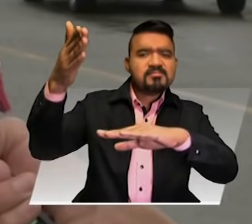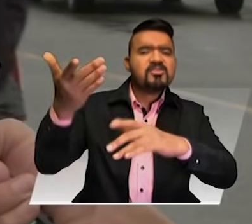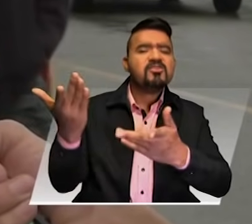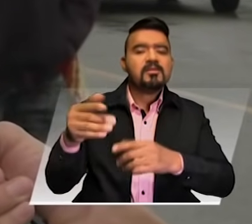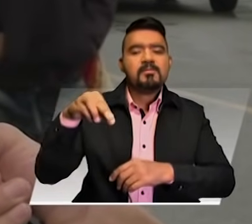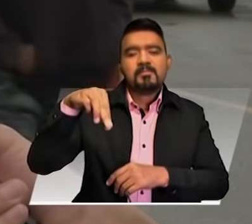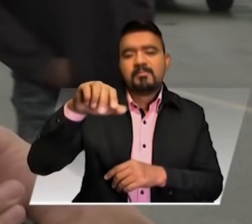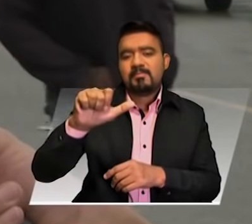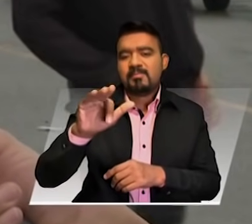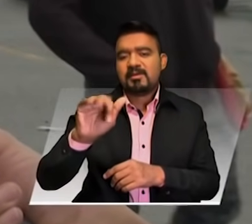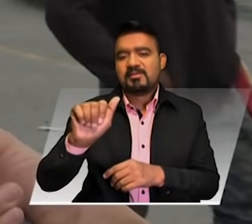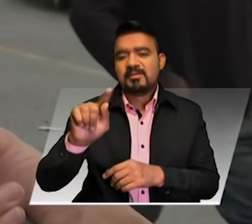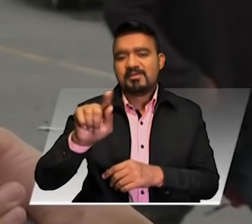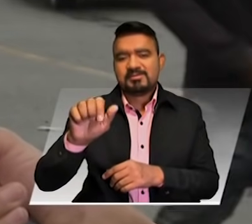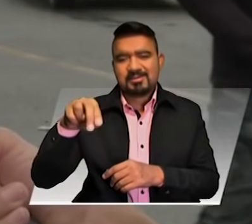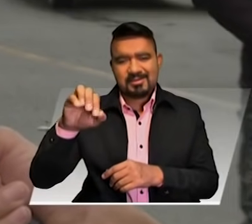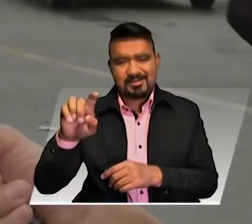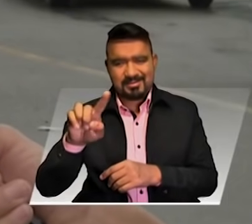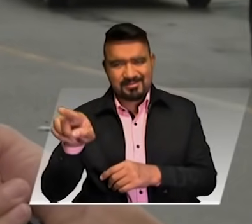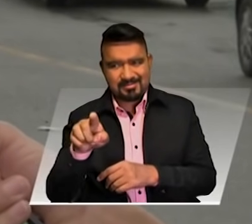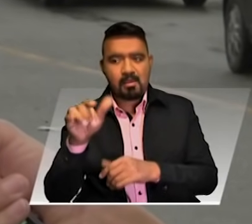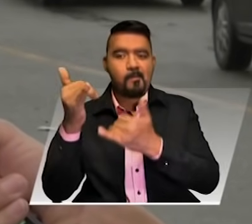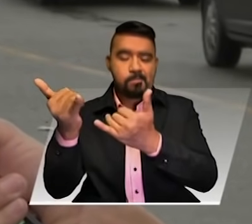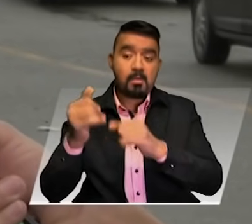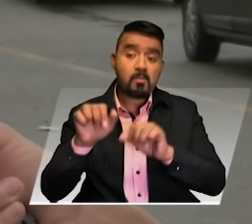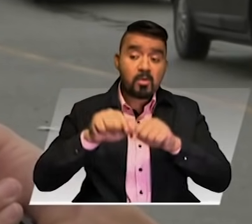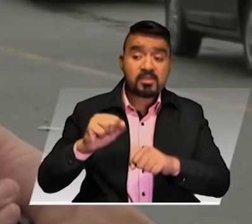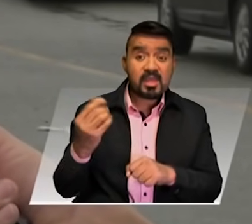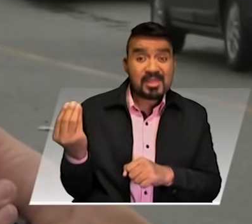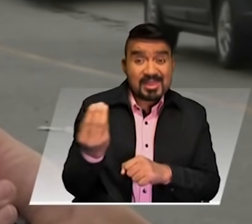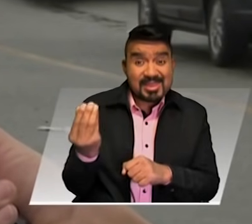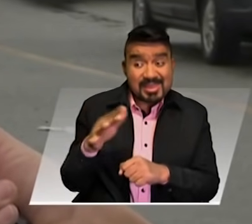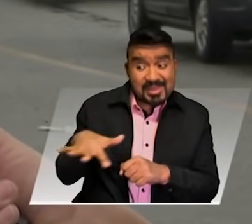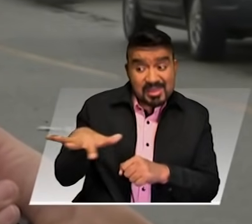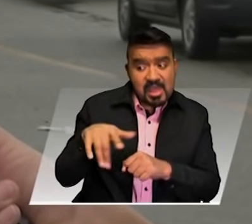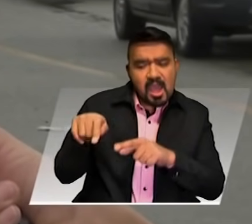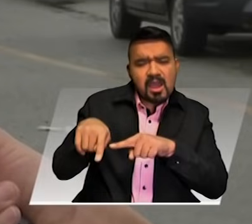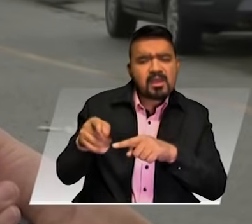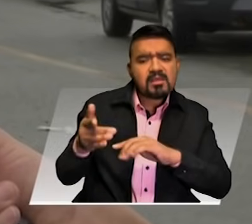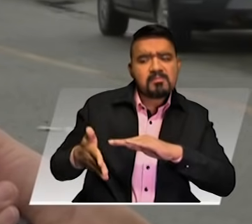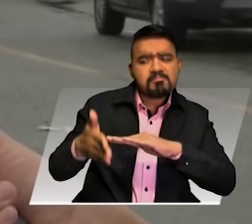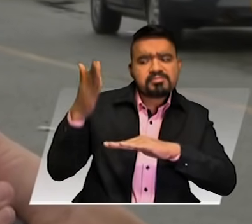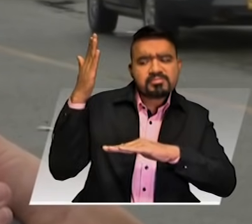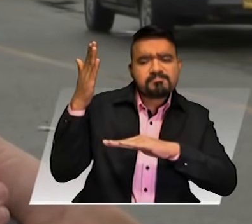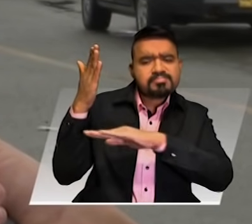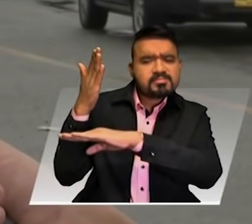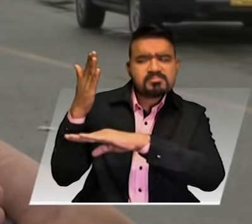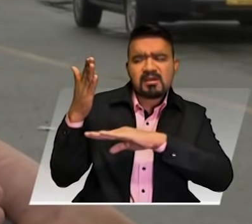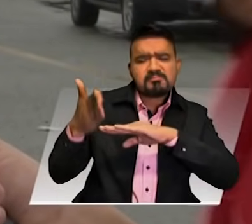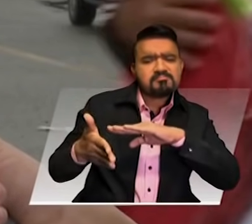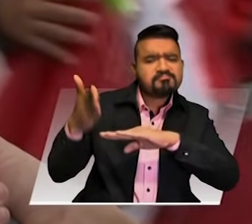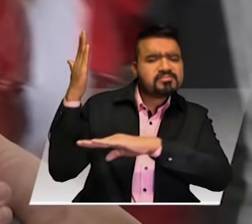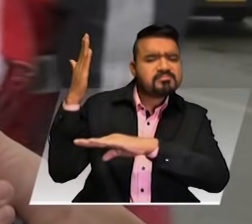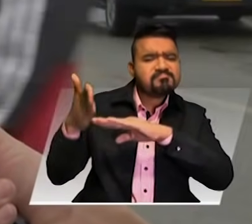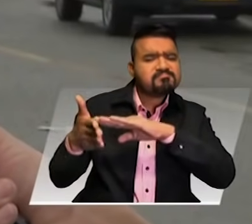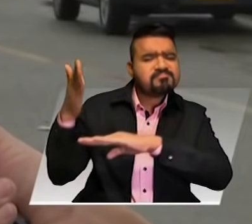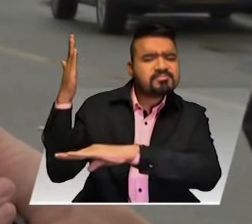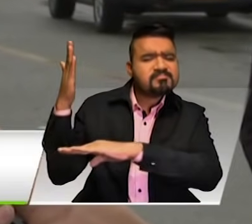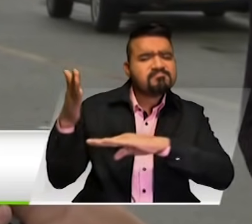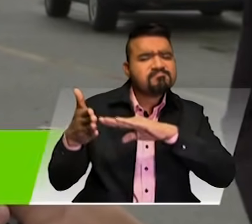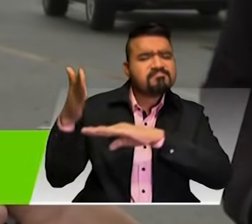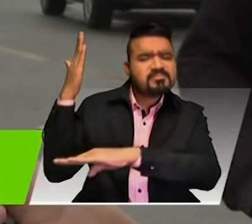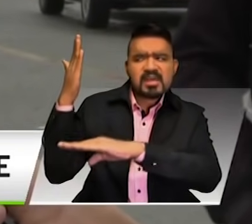Niquía por 2.500 pesos aproximadamente, siendo una cuota